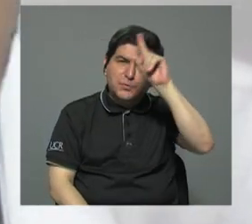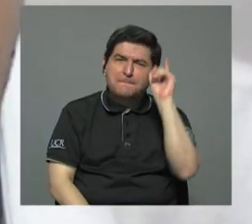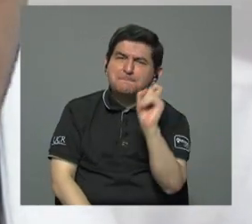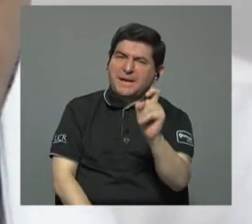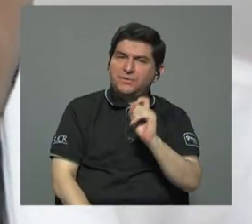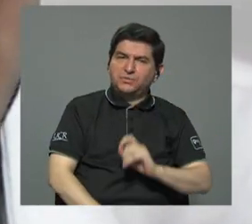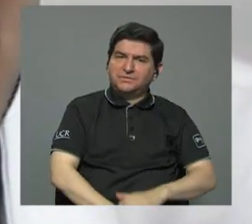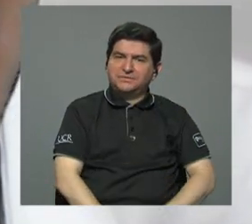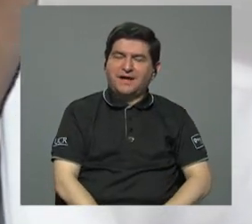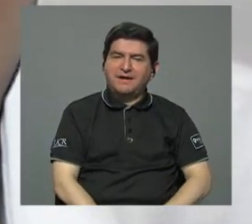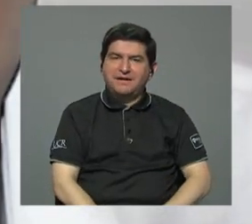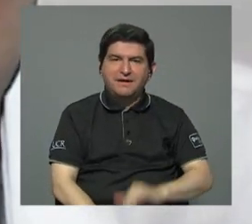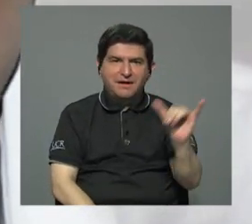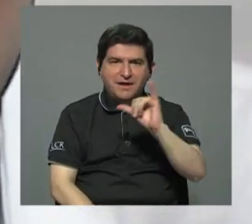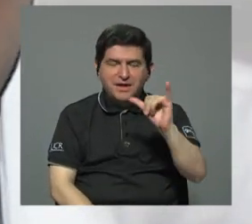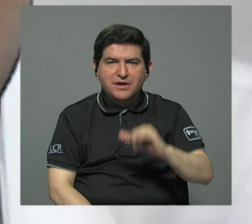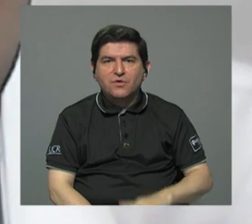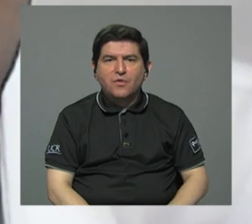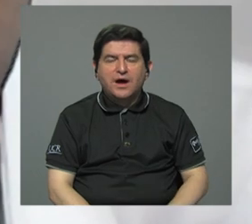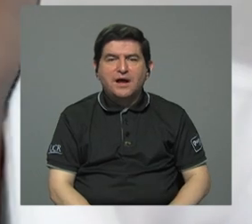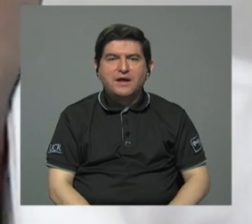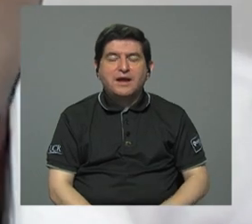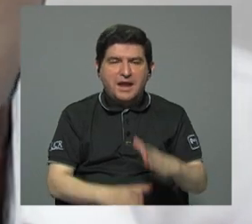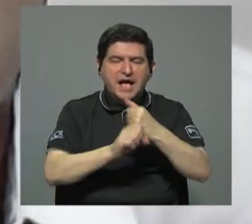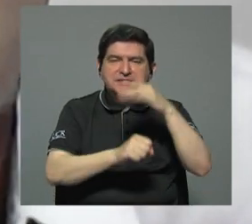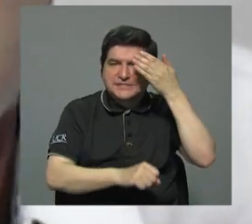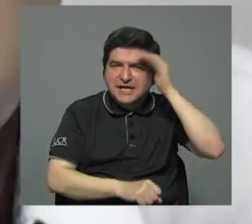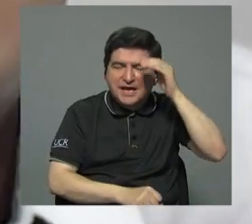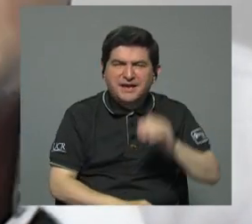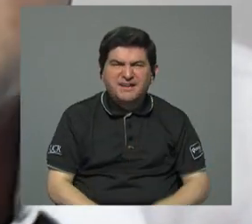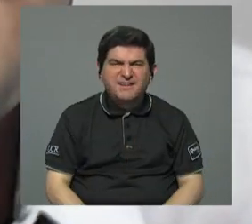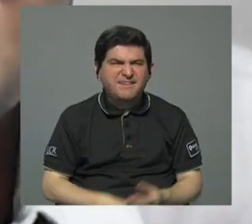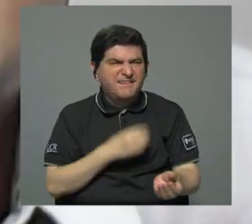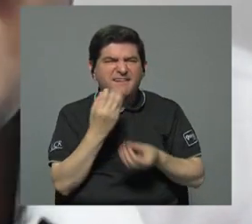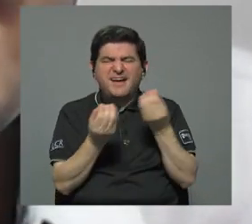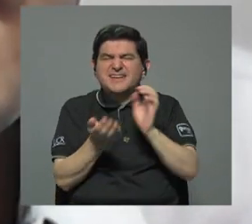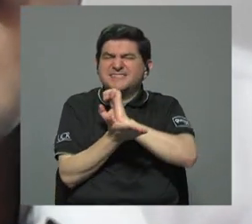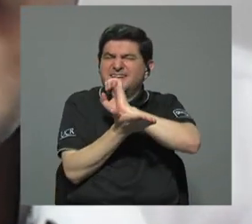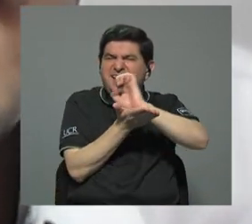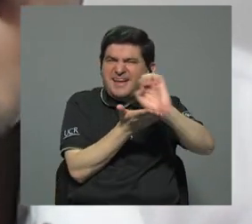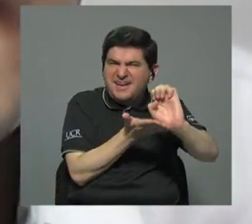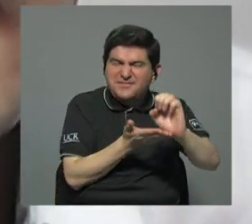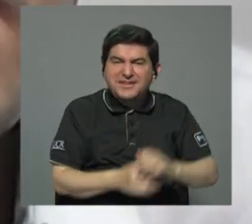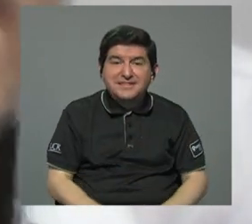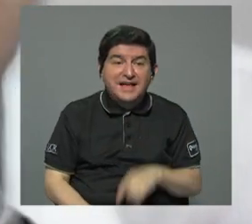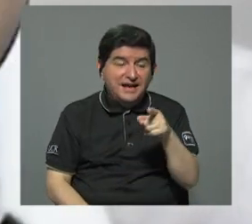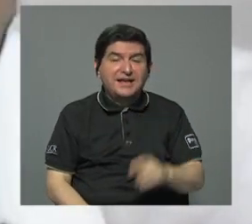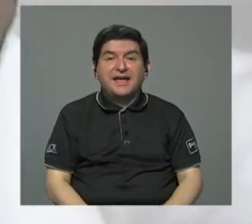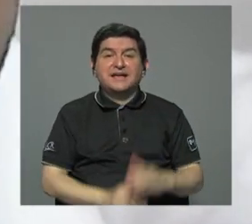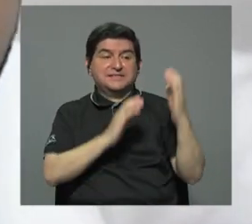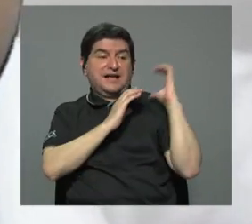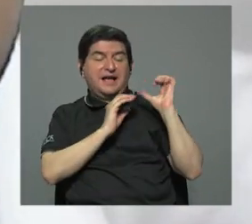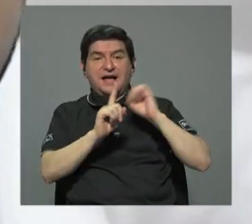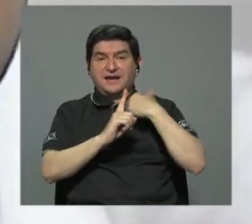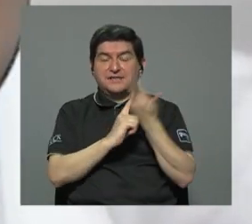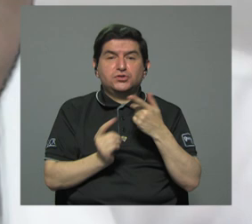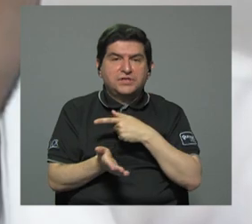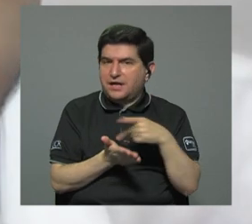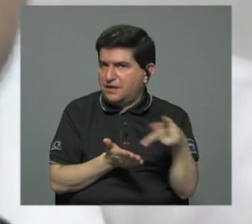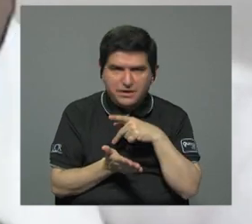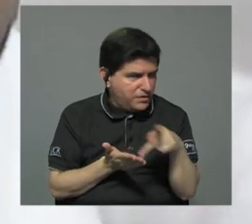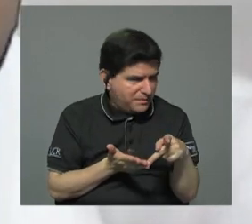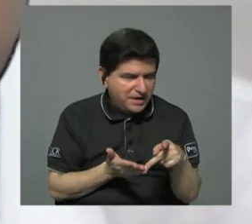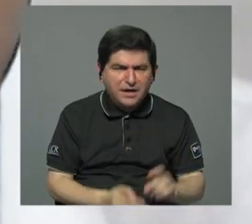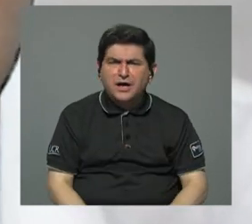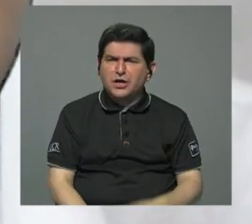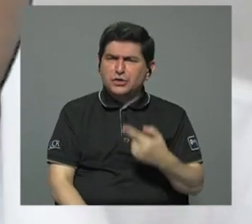que ahí estaba también la consulta que hicieron por Facebook. ¿Cómo hacer para evitar que esas cargas sociales no se paguen? Bueno, yo